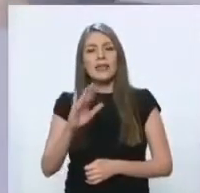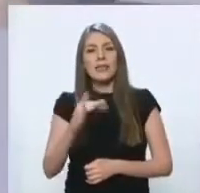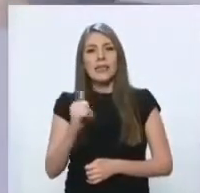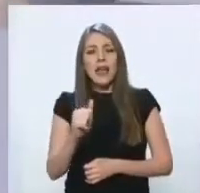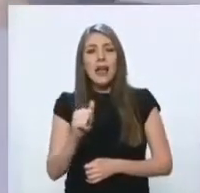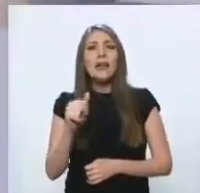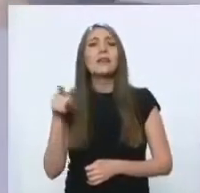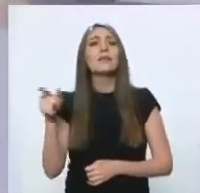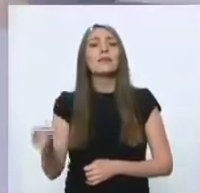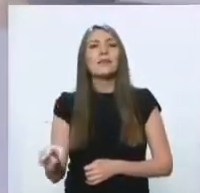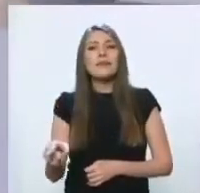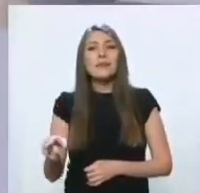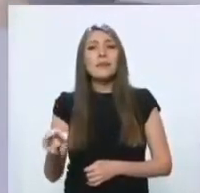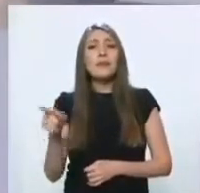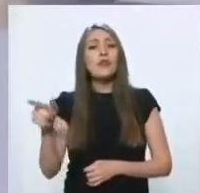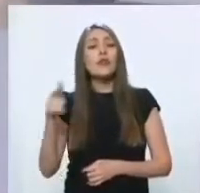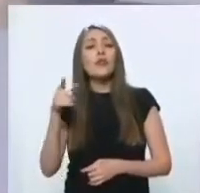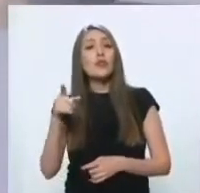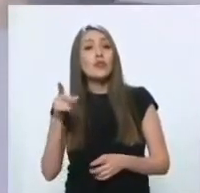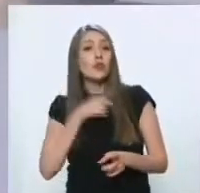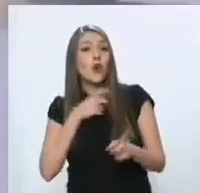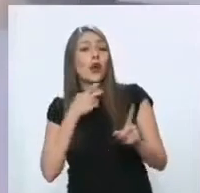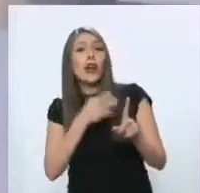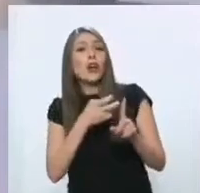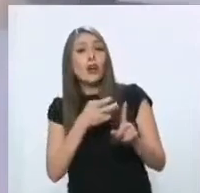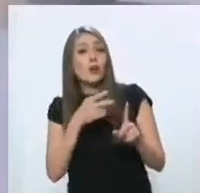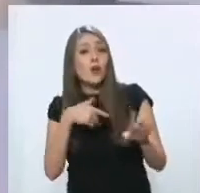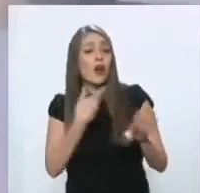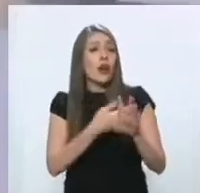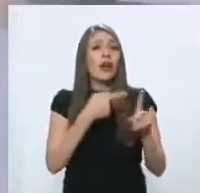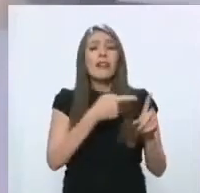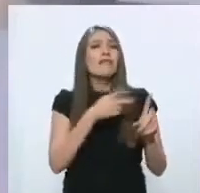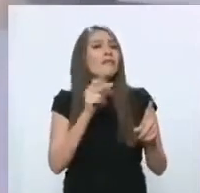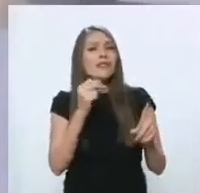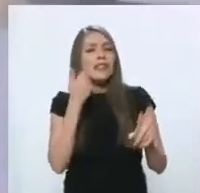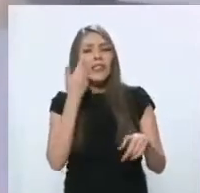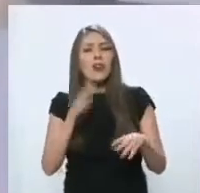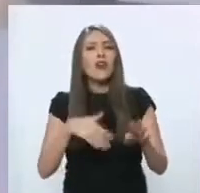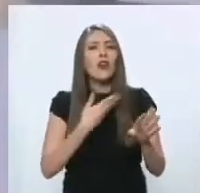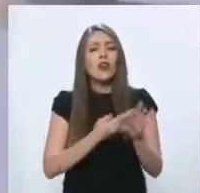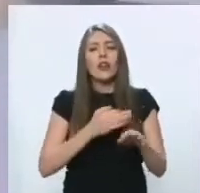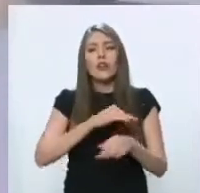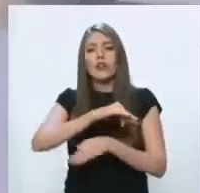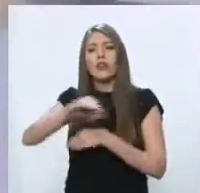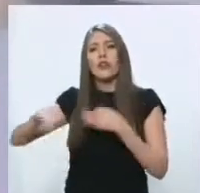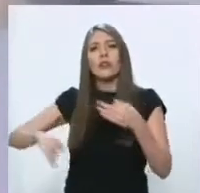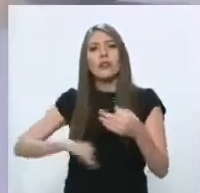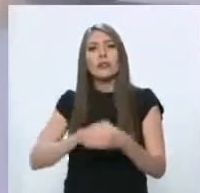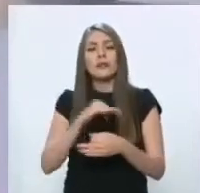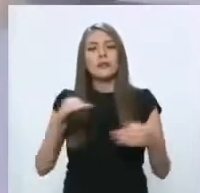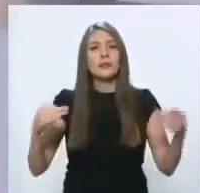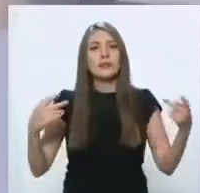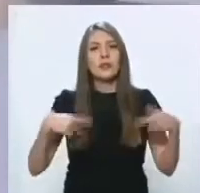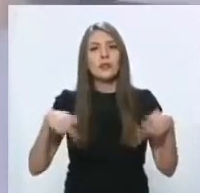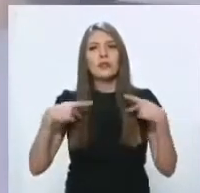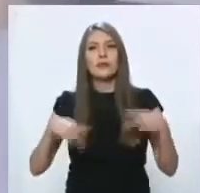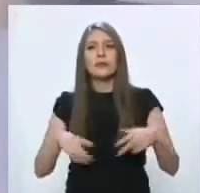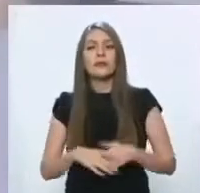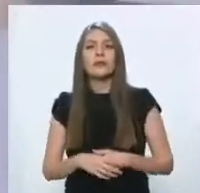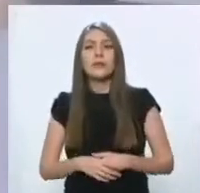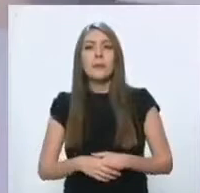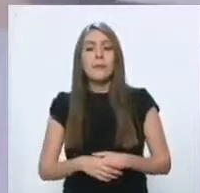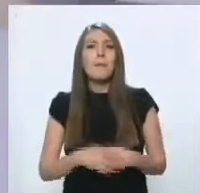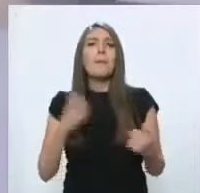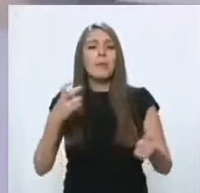lo que quieren es afectar a toda la sociedad mexicana. Yo creo que hay una serie de cambios que son muy importantes en este